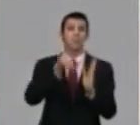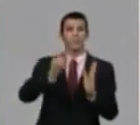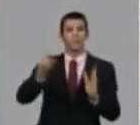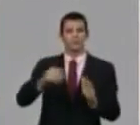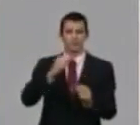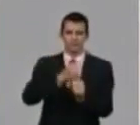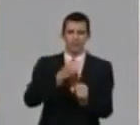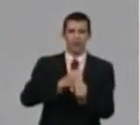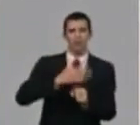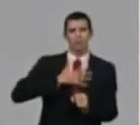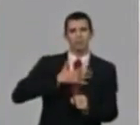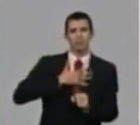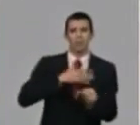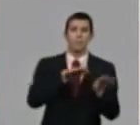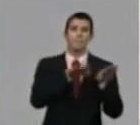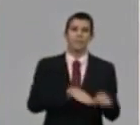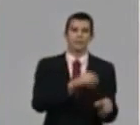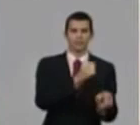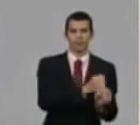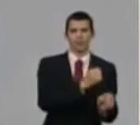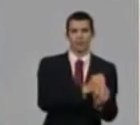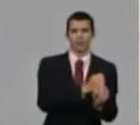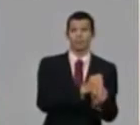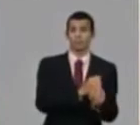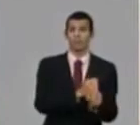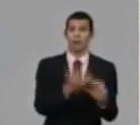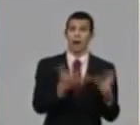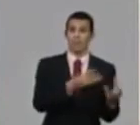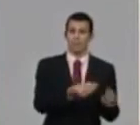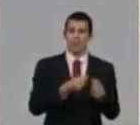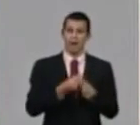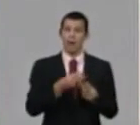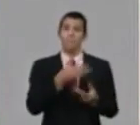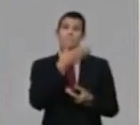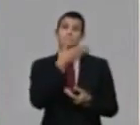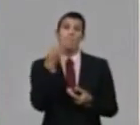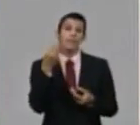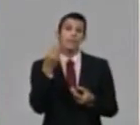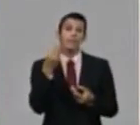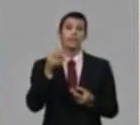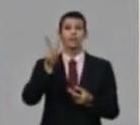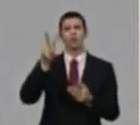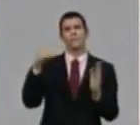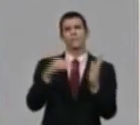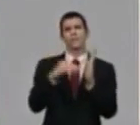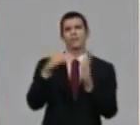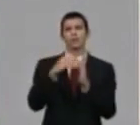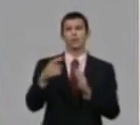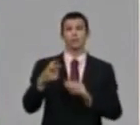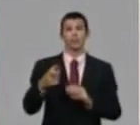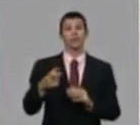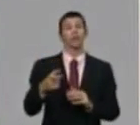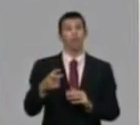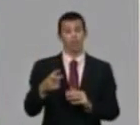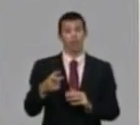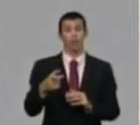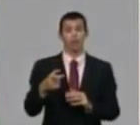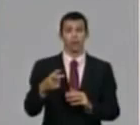se han orientado hacia la suspensión. Nosotros también, en este caso, hemos dado un